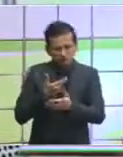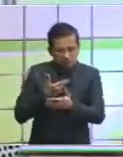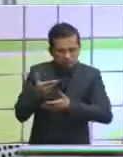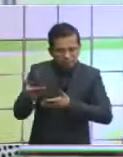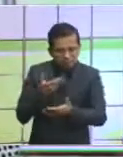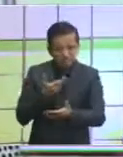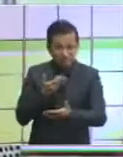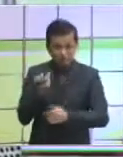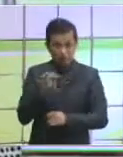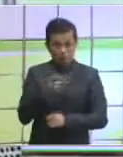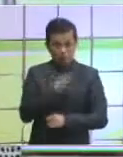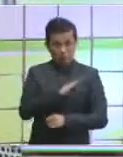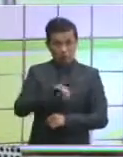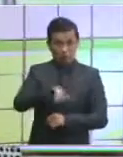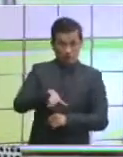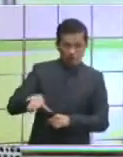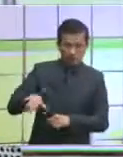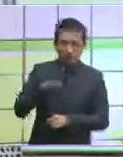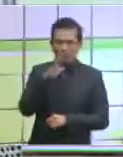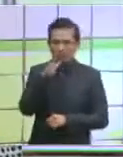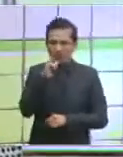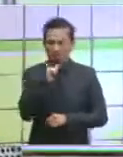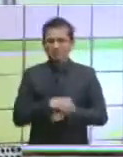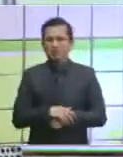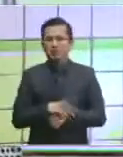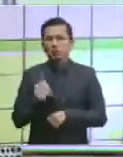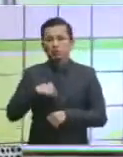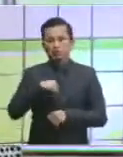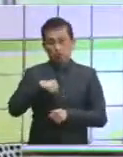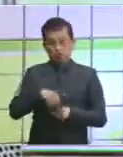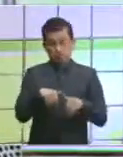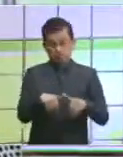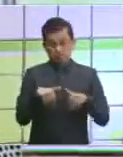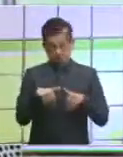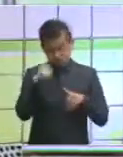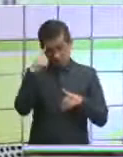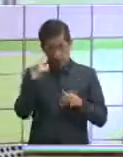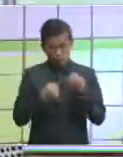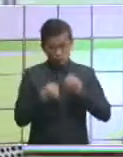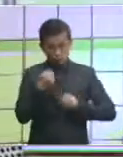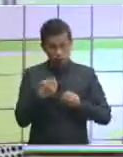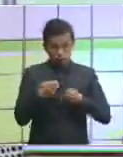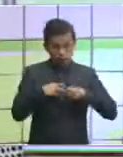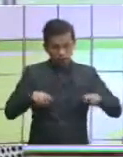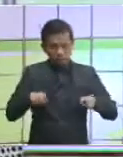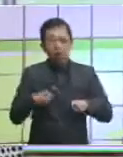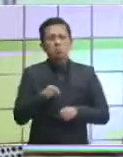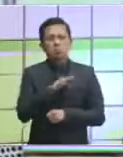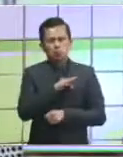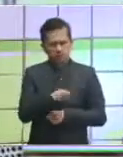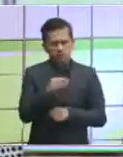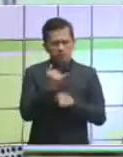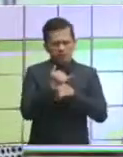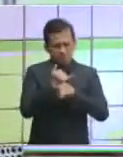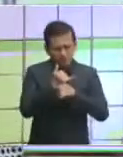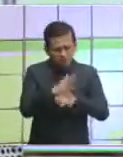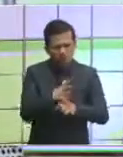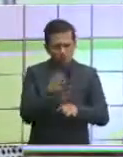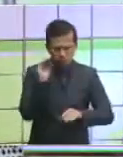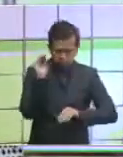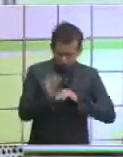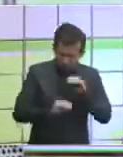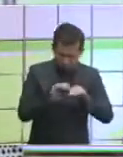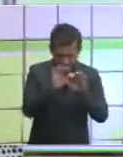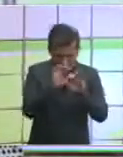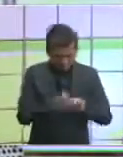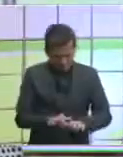nosotros los que estamos de este lado de la barrera de la justicia podemos producir información podemos llevar a cabo una